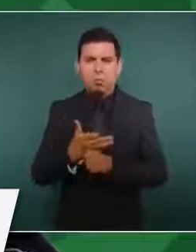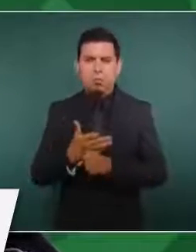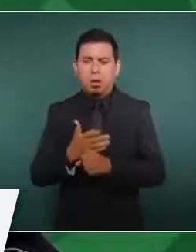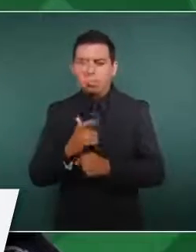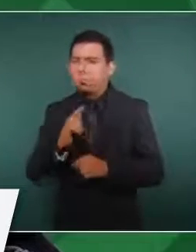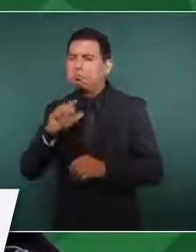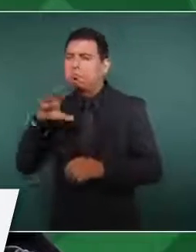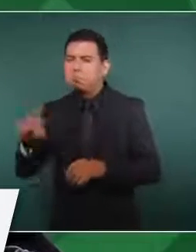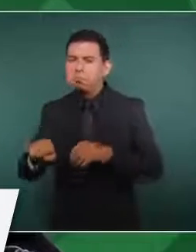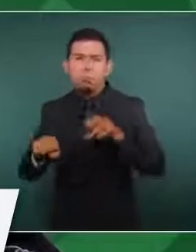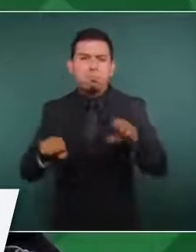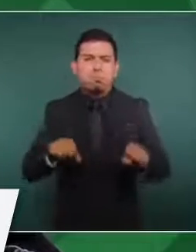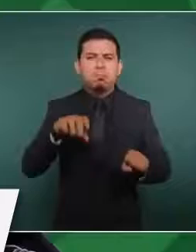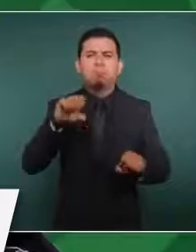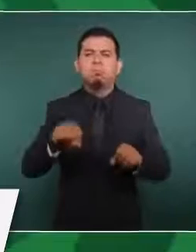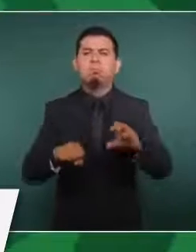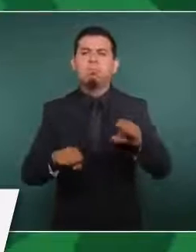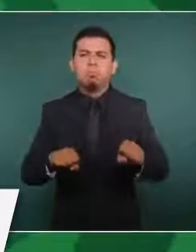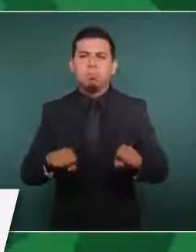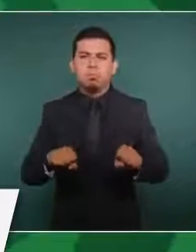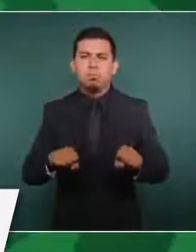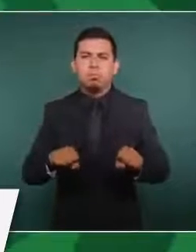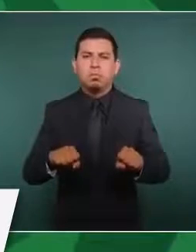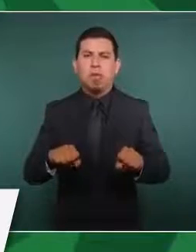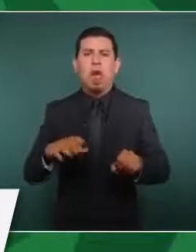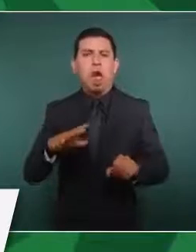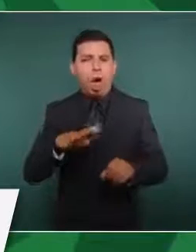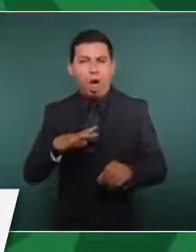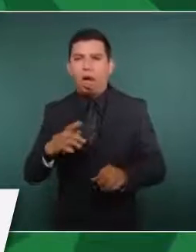sabiendo de que hubieron sobornos.